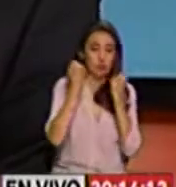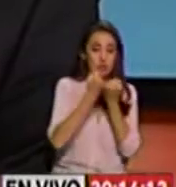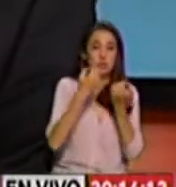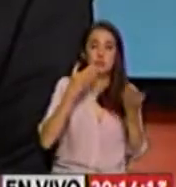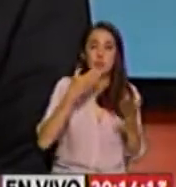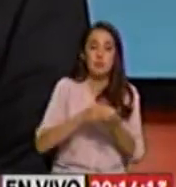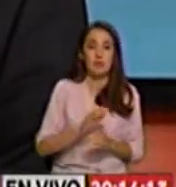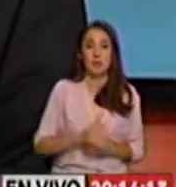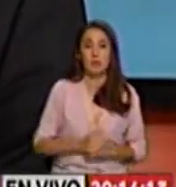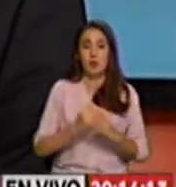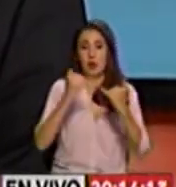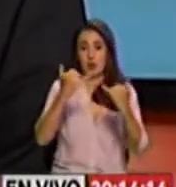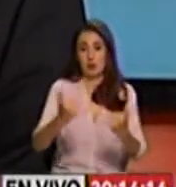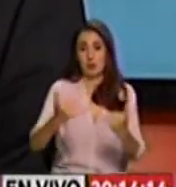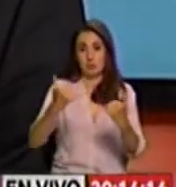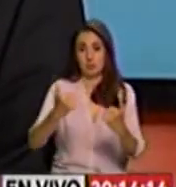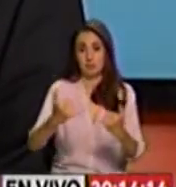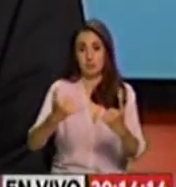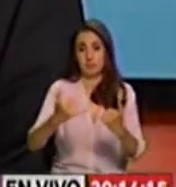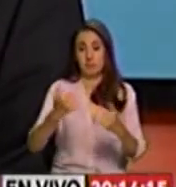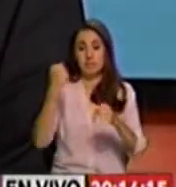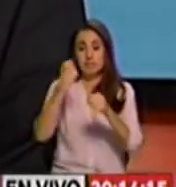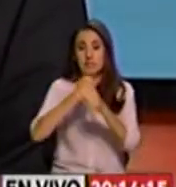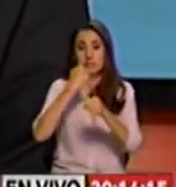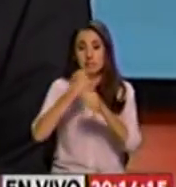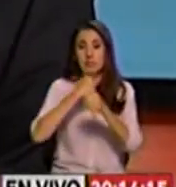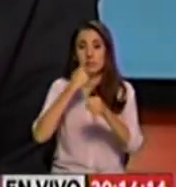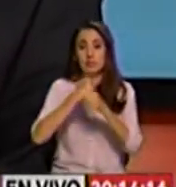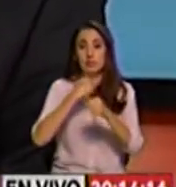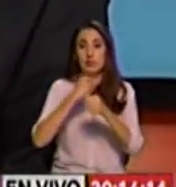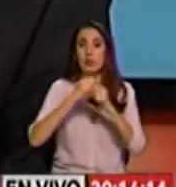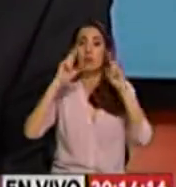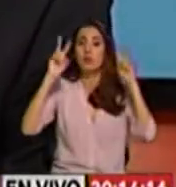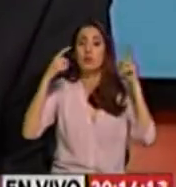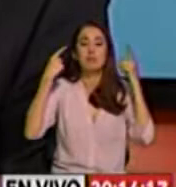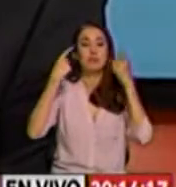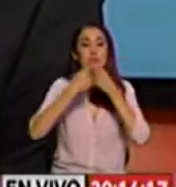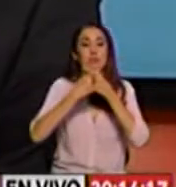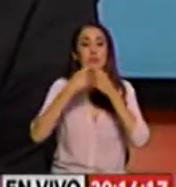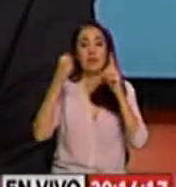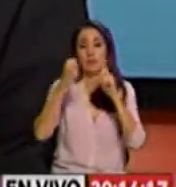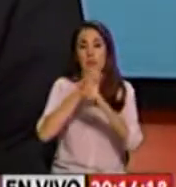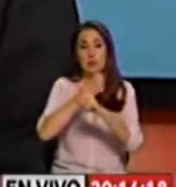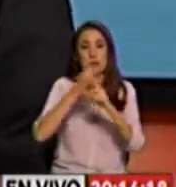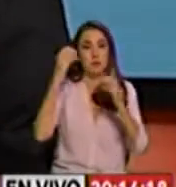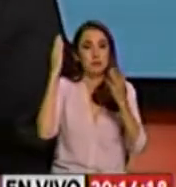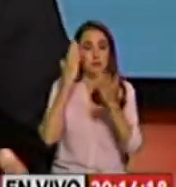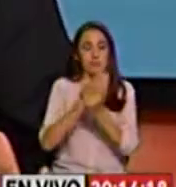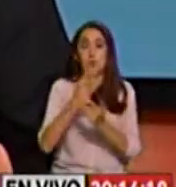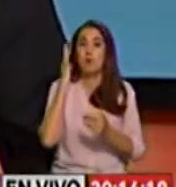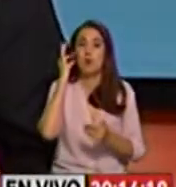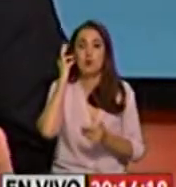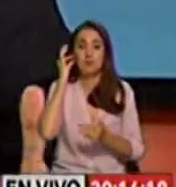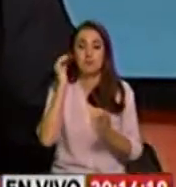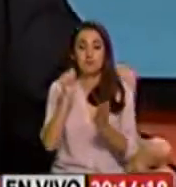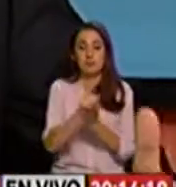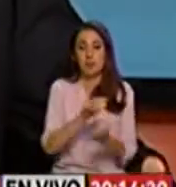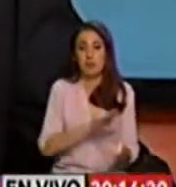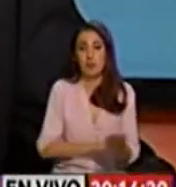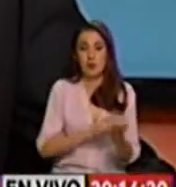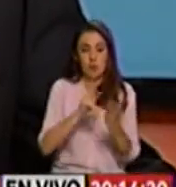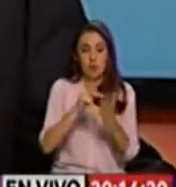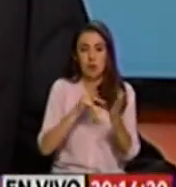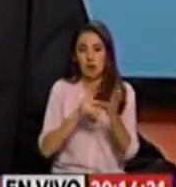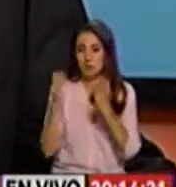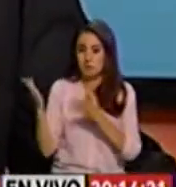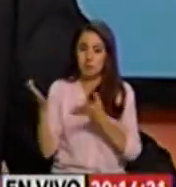ejemplo, ahora se tiene que trabajar mucho en el combate contra la violencia a la mujer y algunas leyes que se han aprobado que